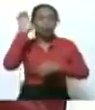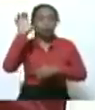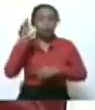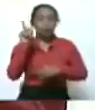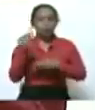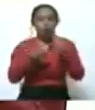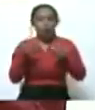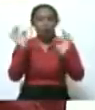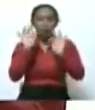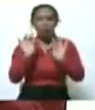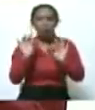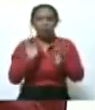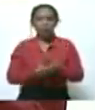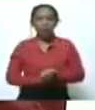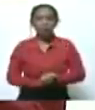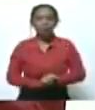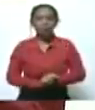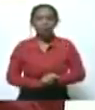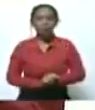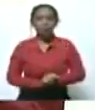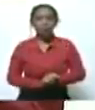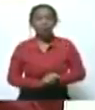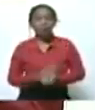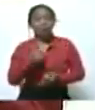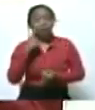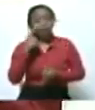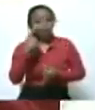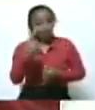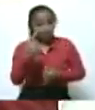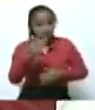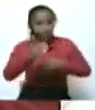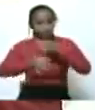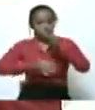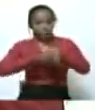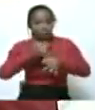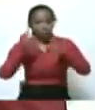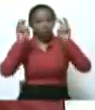posición? Mira, el tema